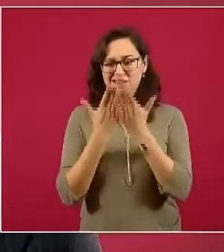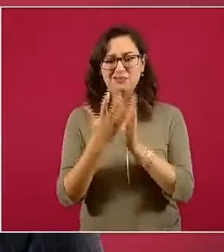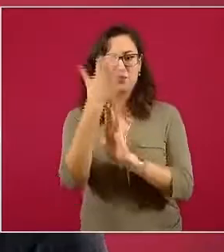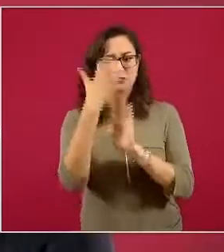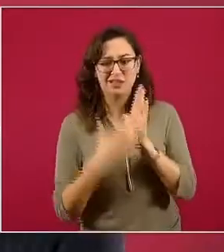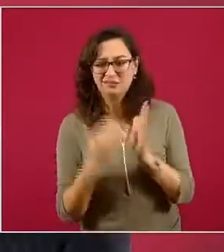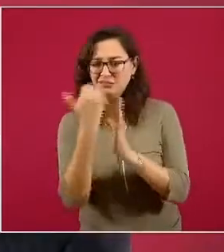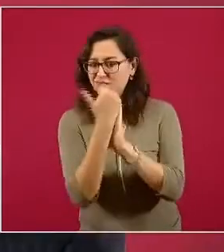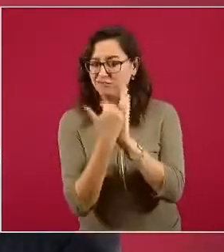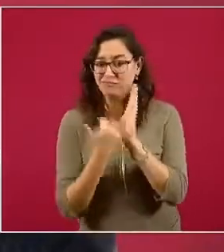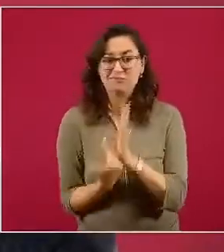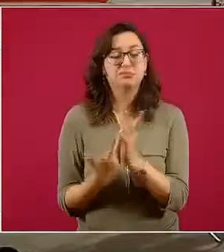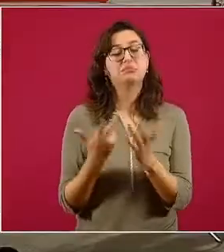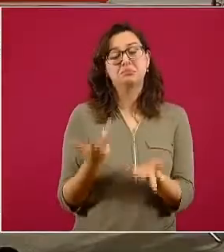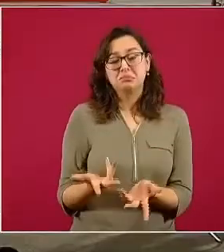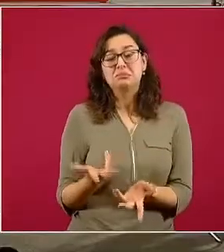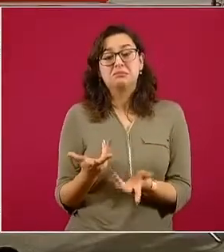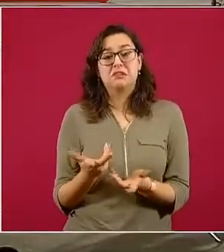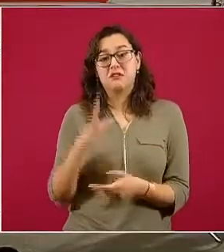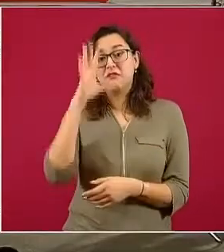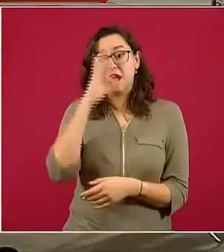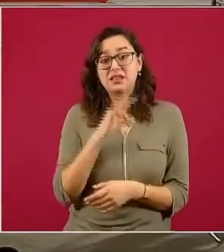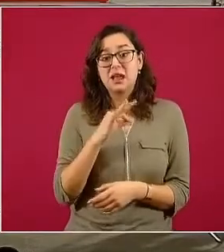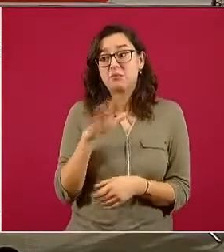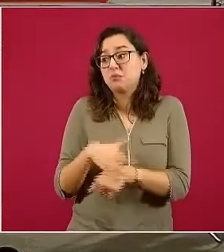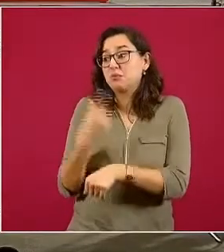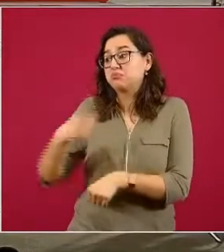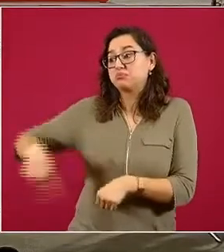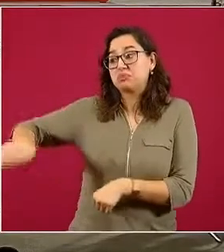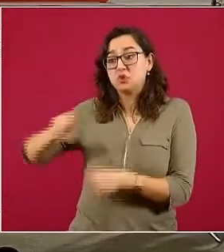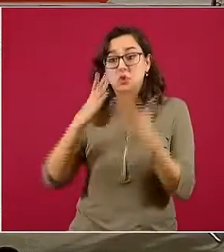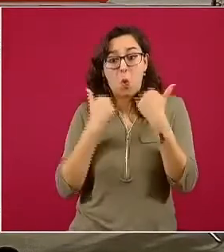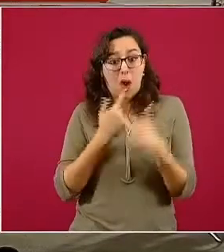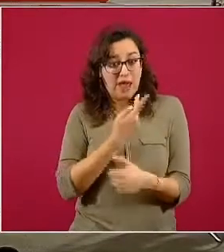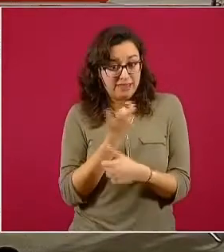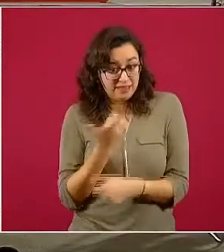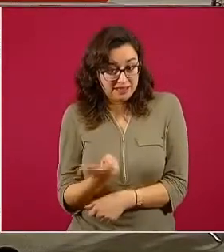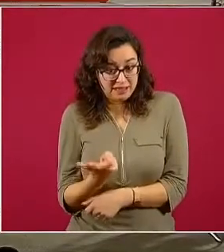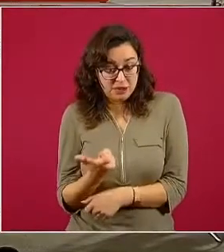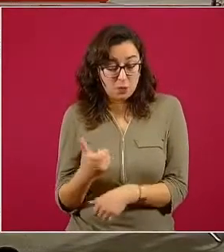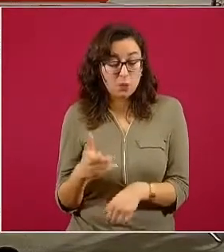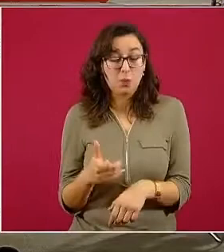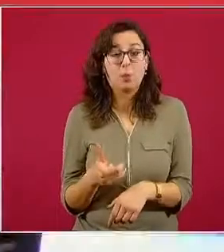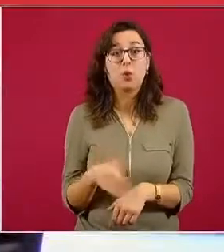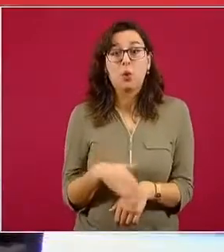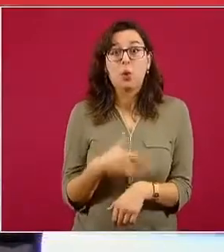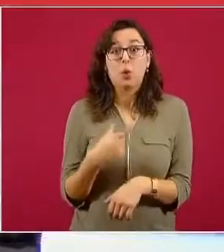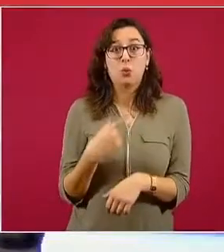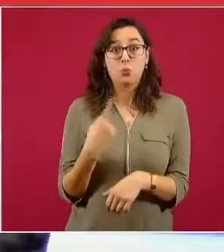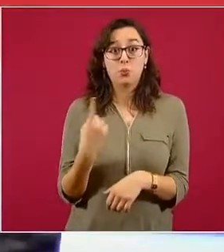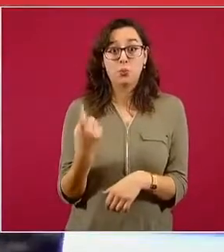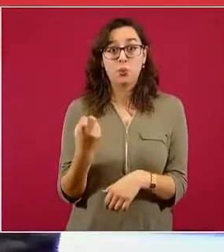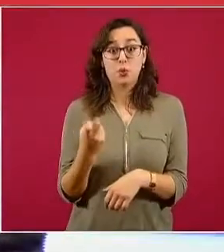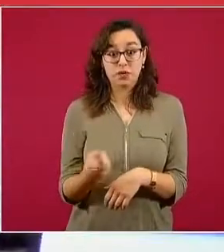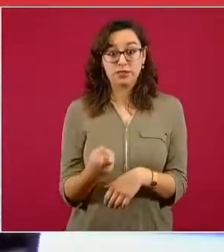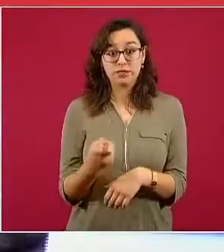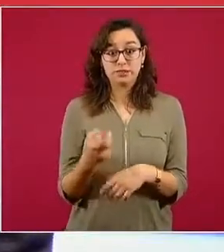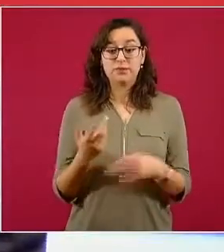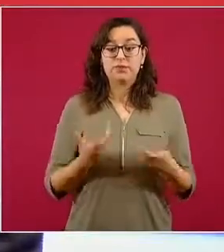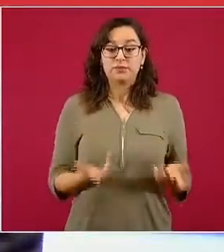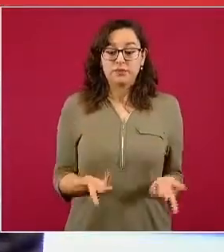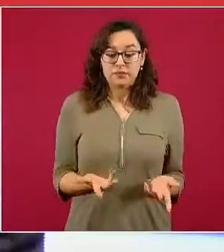de la salud. Entonces, hay elementos que nos pueden hacer que respecto a un esquema general